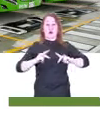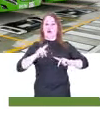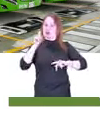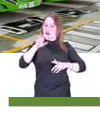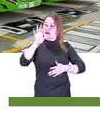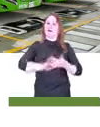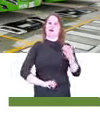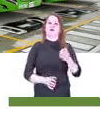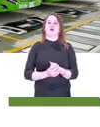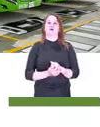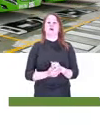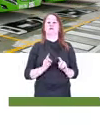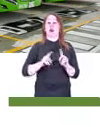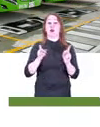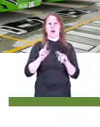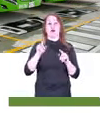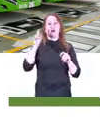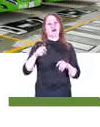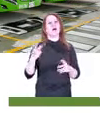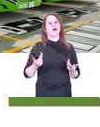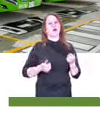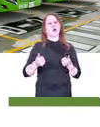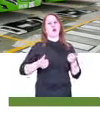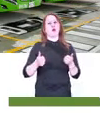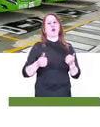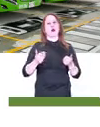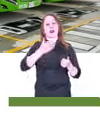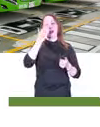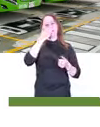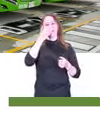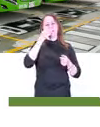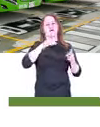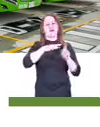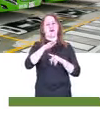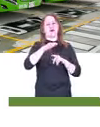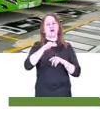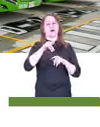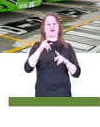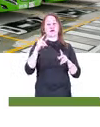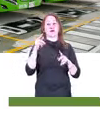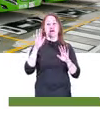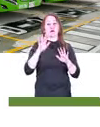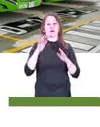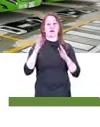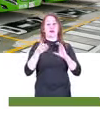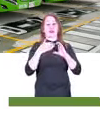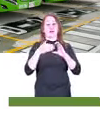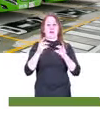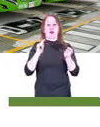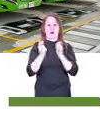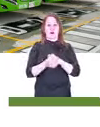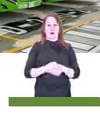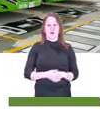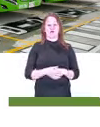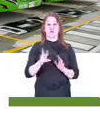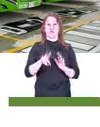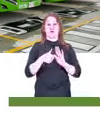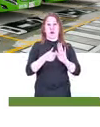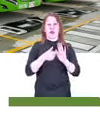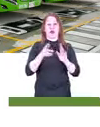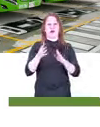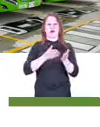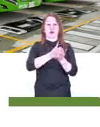reducirlo. Pero al mismo tiempo también tenemos que reducir los gases de efecto invernadero, que son los que afectan el cambio climático. Y por eso la importancia de movernos de forma sostenible.